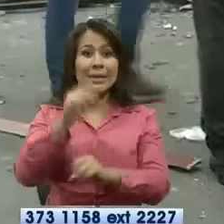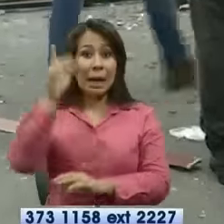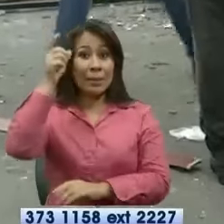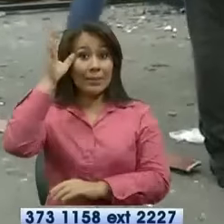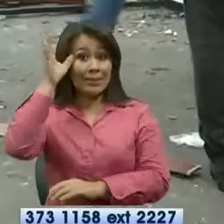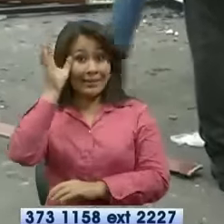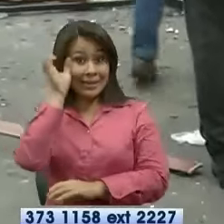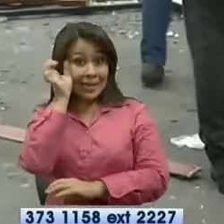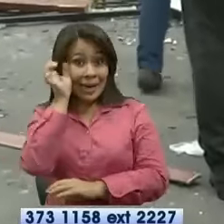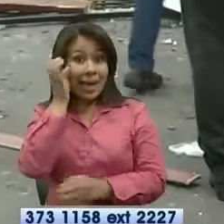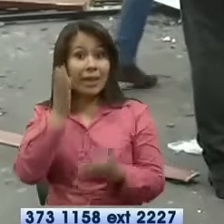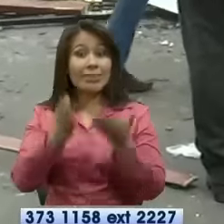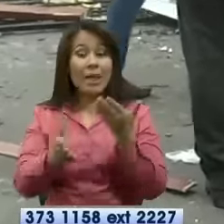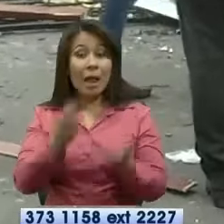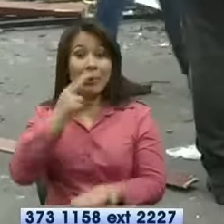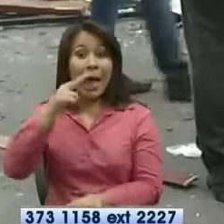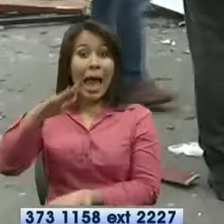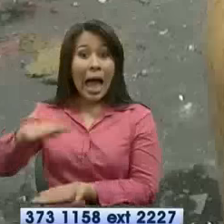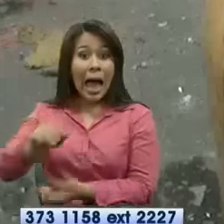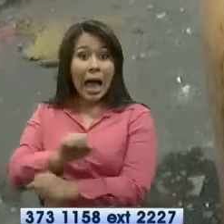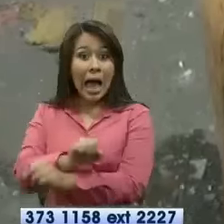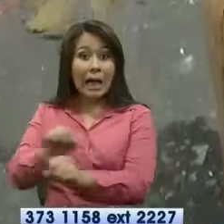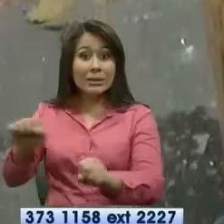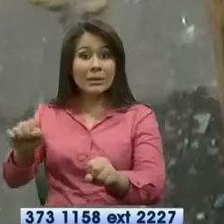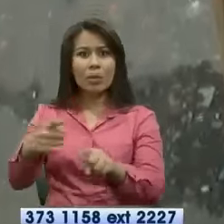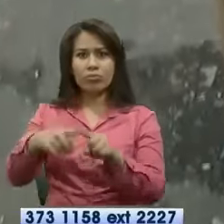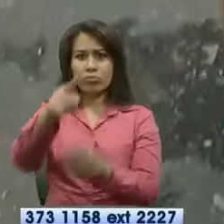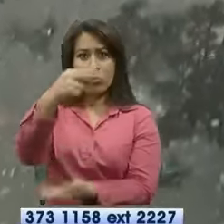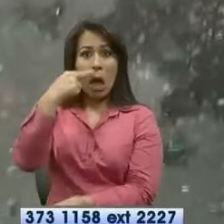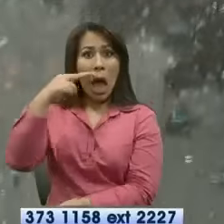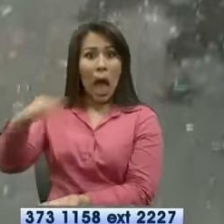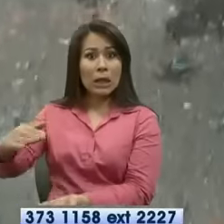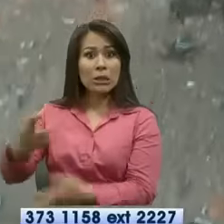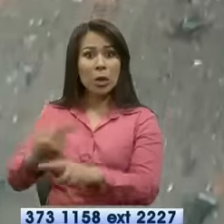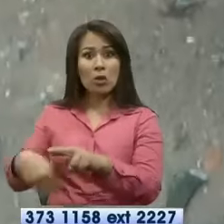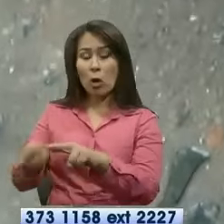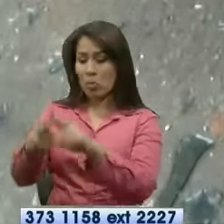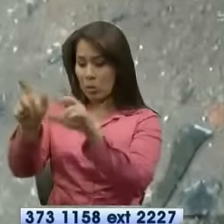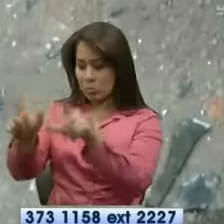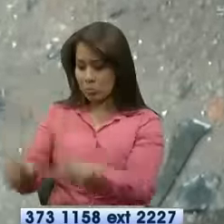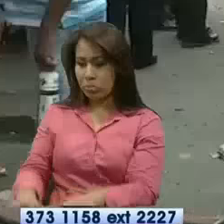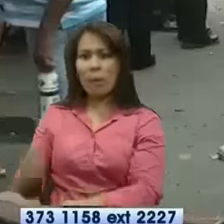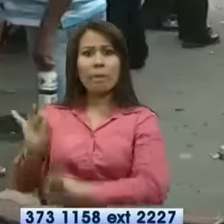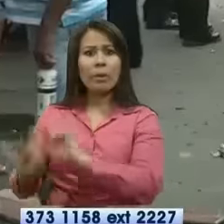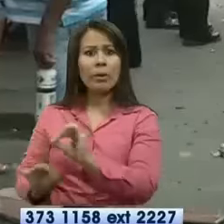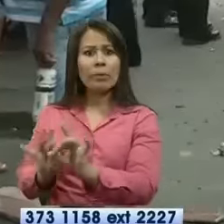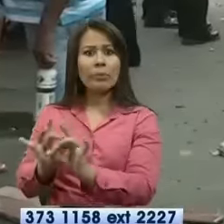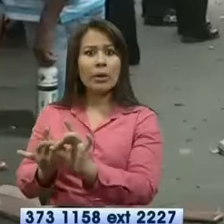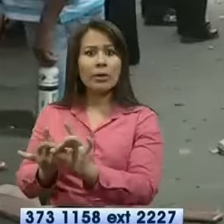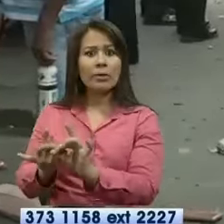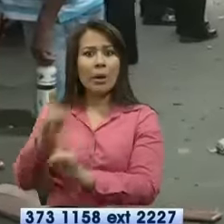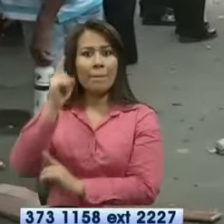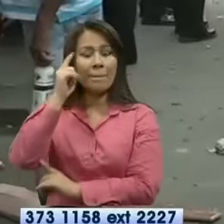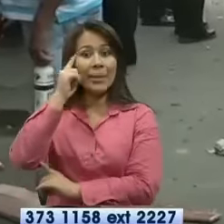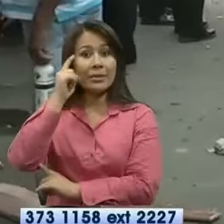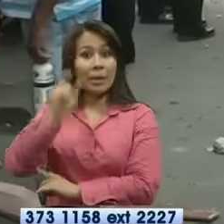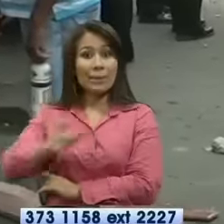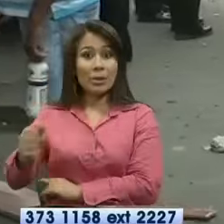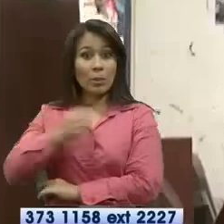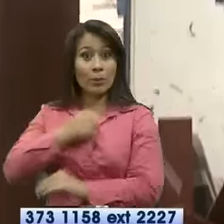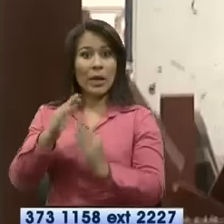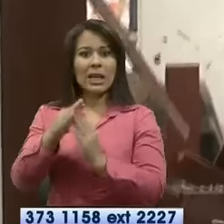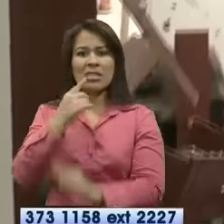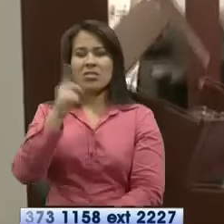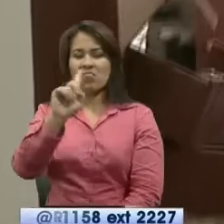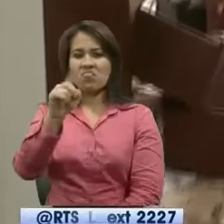hipótesis de una posible fuga de gas. Sin embargo, el cilindro fue hallado en perfectas condiciones, lo que hace pensar a los perjudicados que